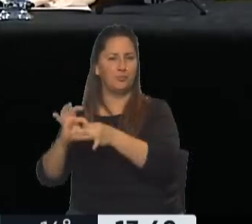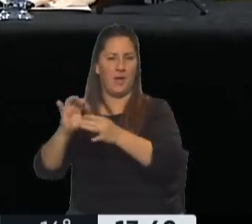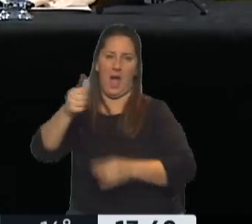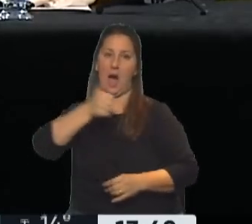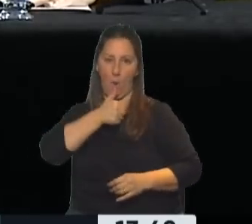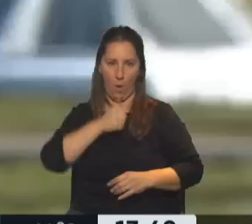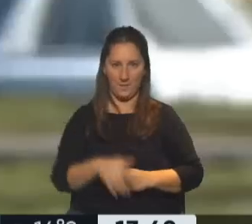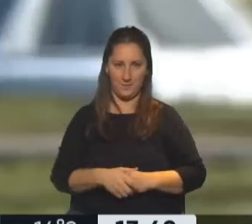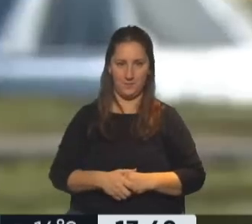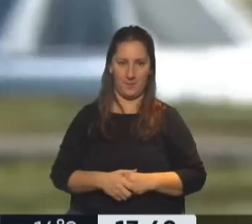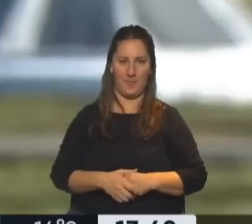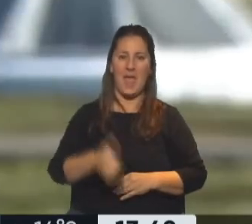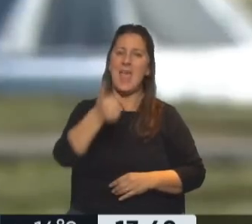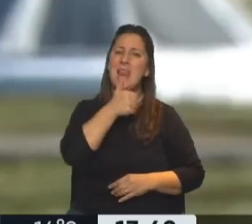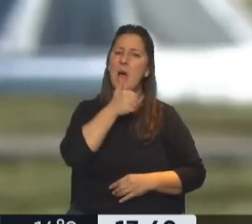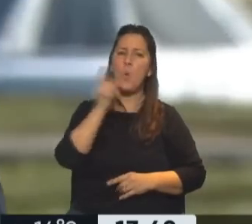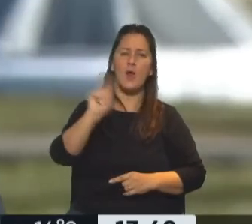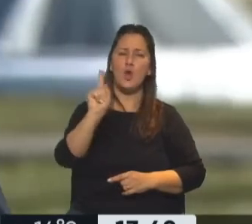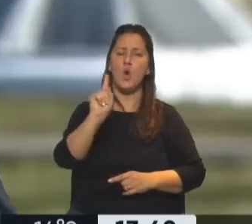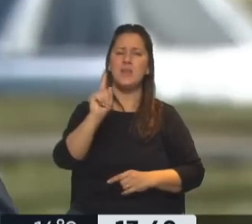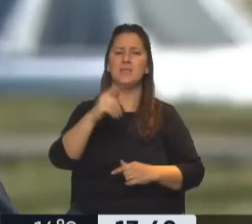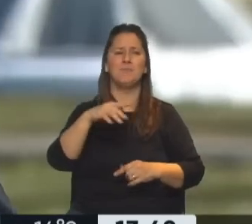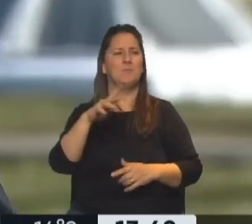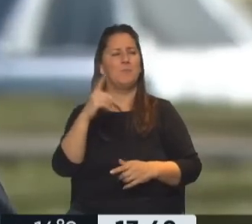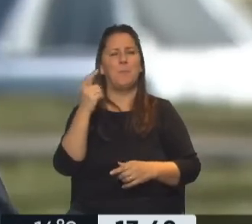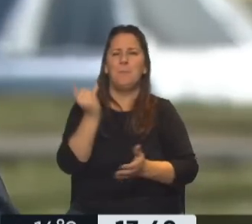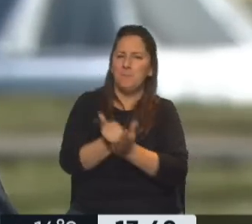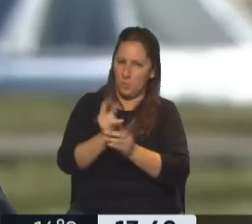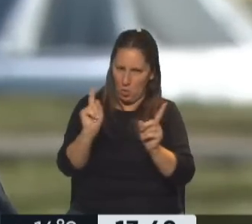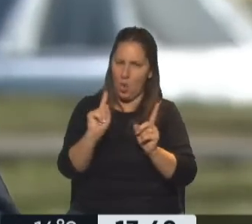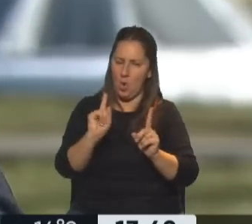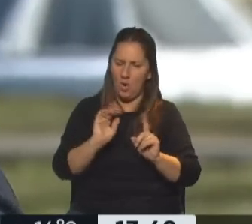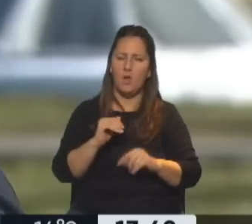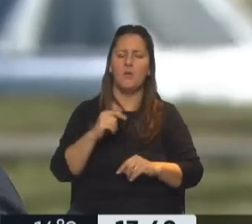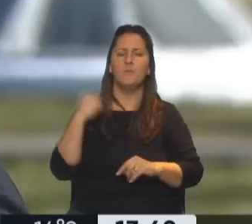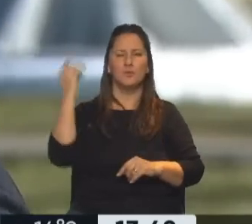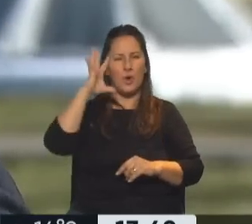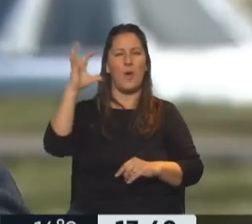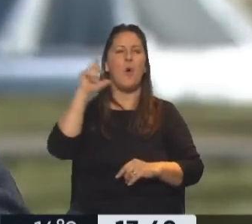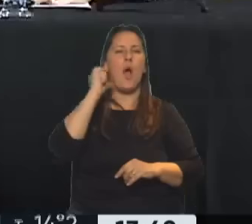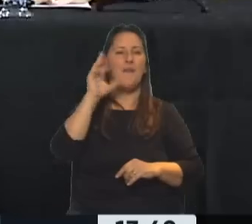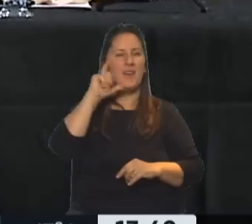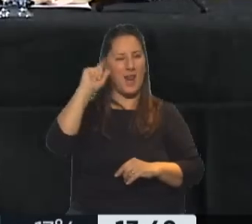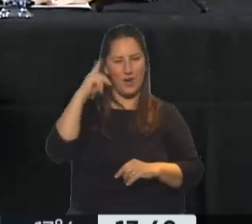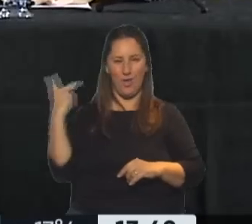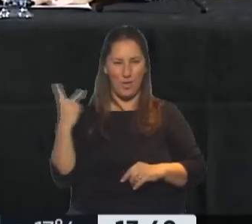El agua no es un dato más en los tiempos que se viven. Recordábamos con Gabriel también